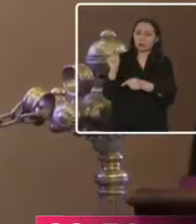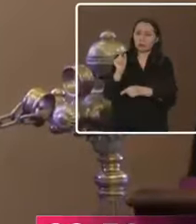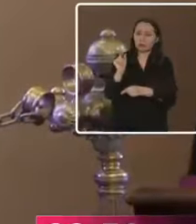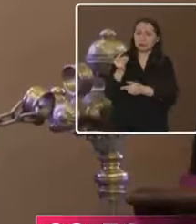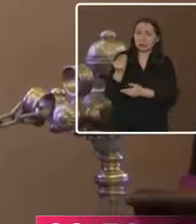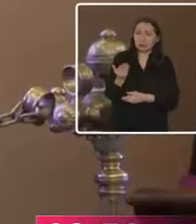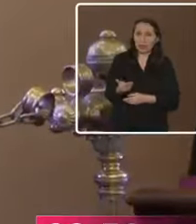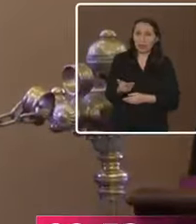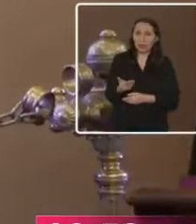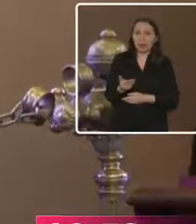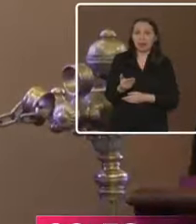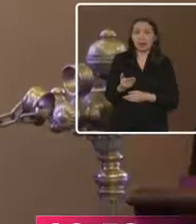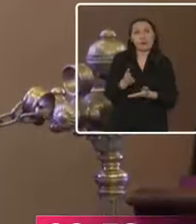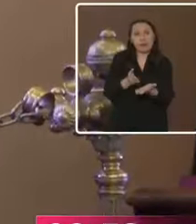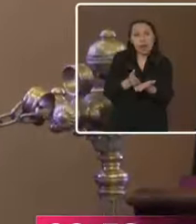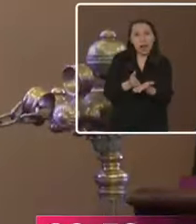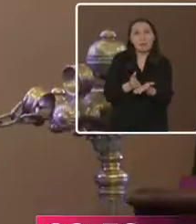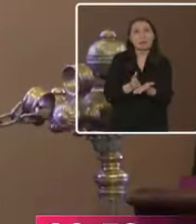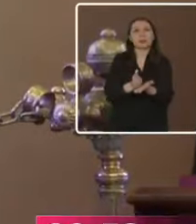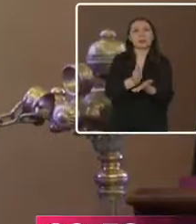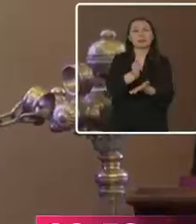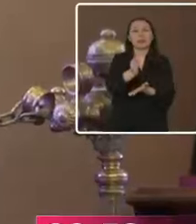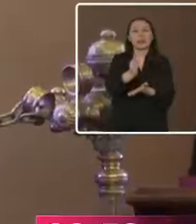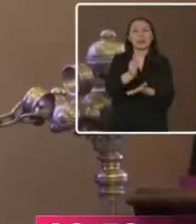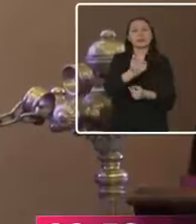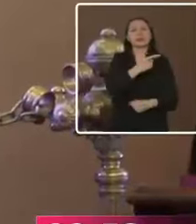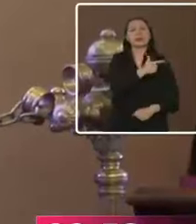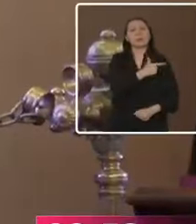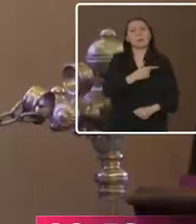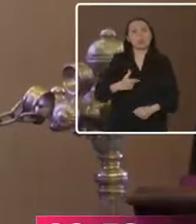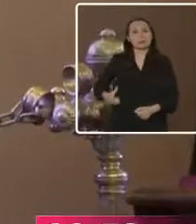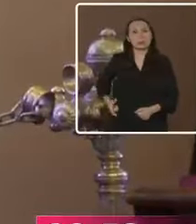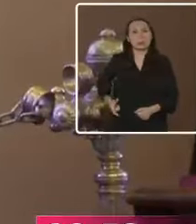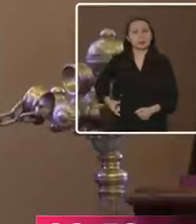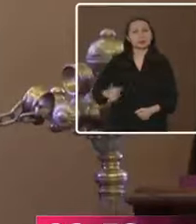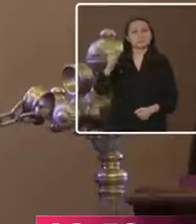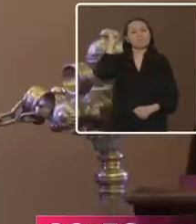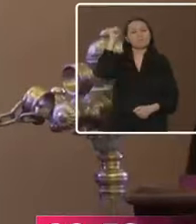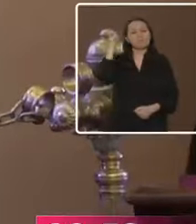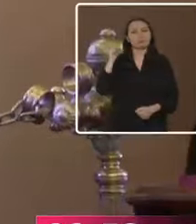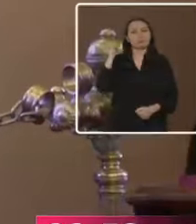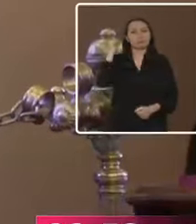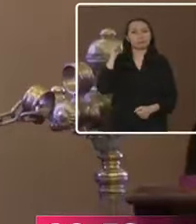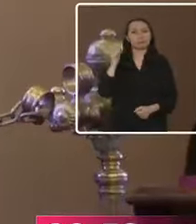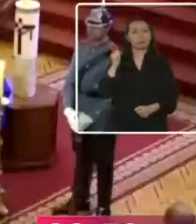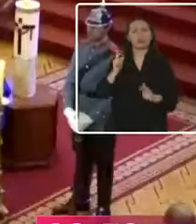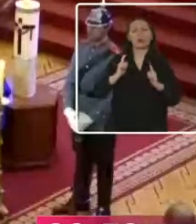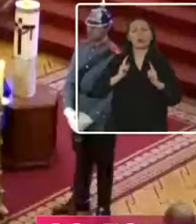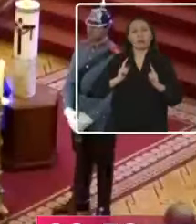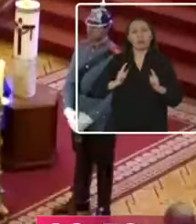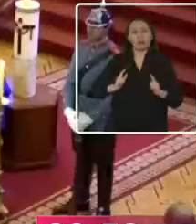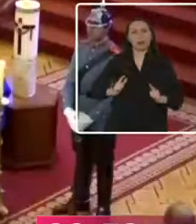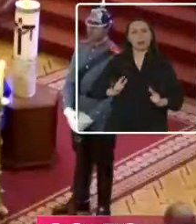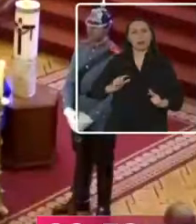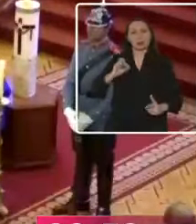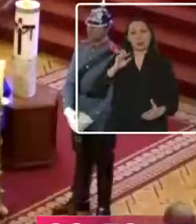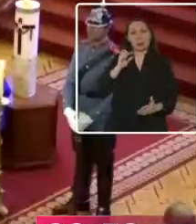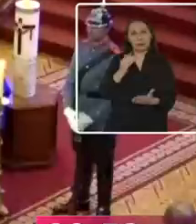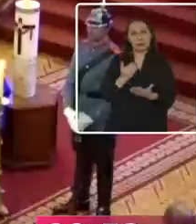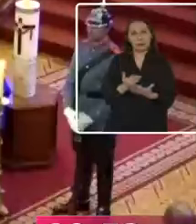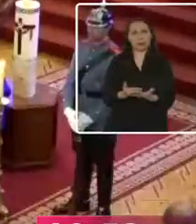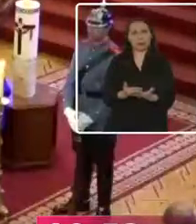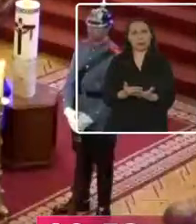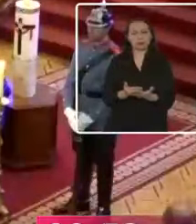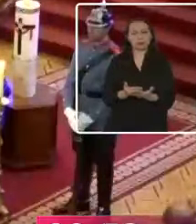recién acaba de empezar. Presidente Sebastián Piñera, descanse en paz.